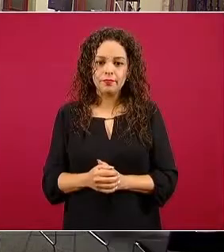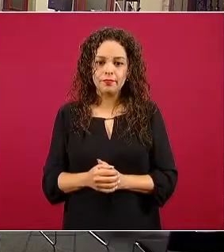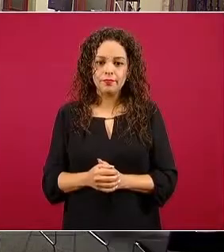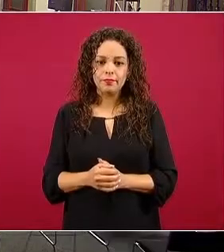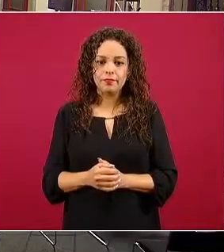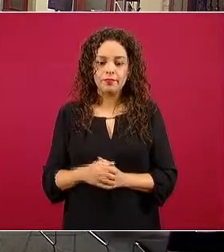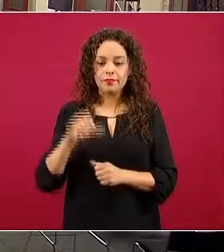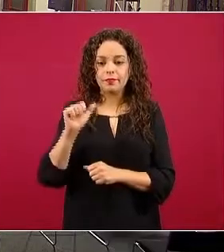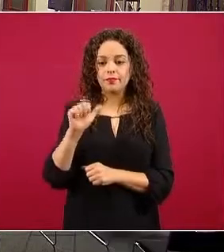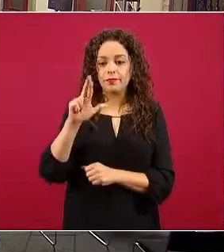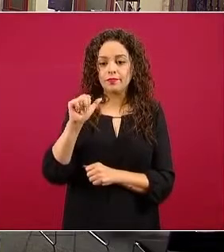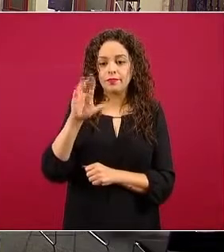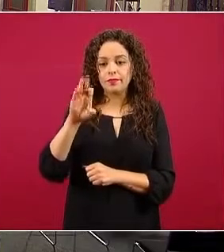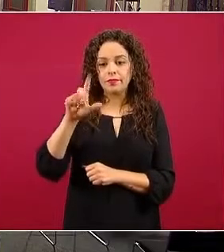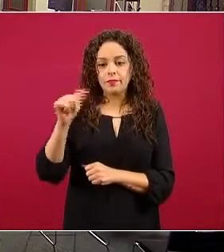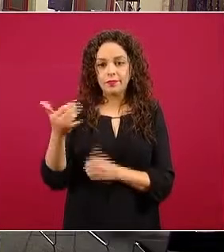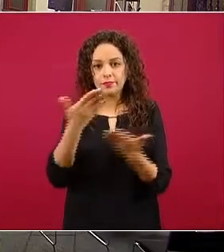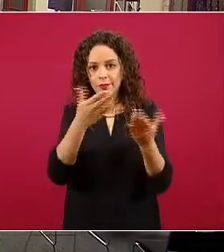última.